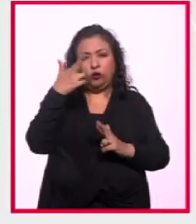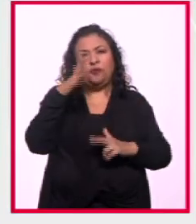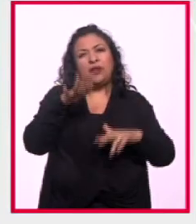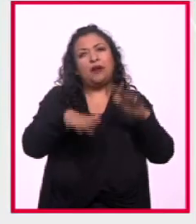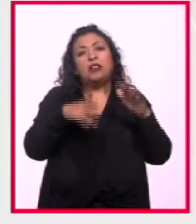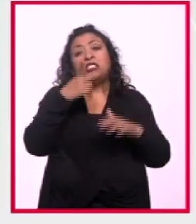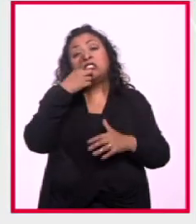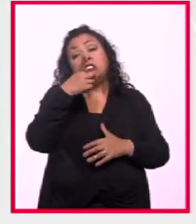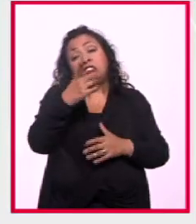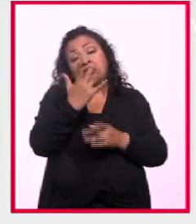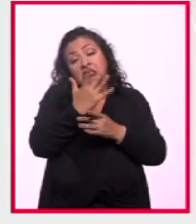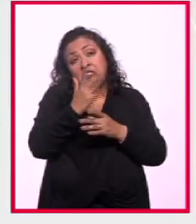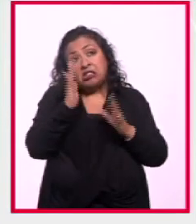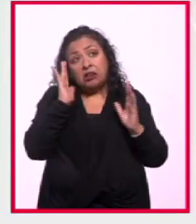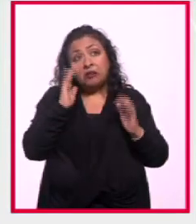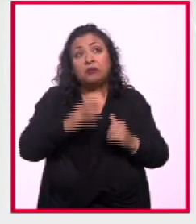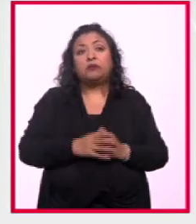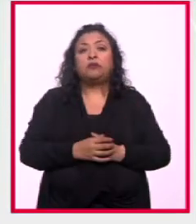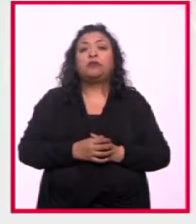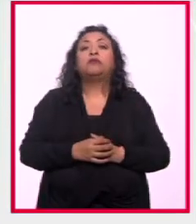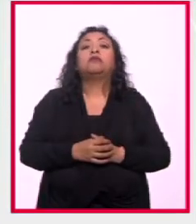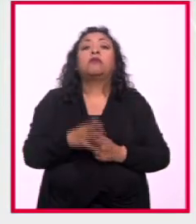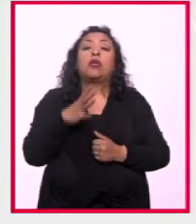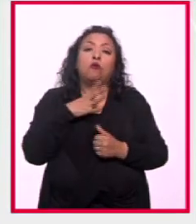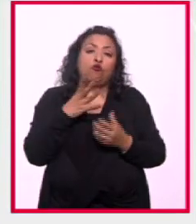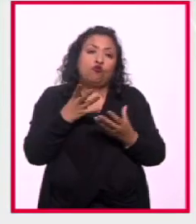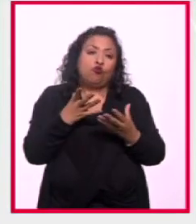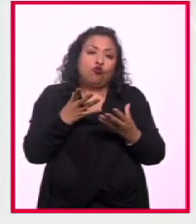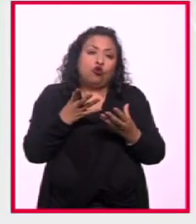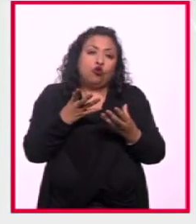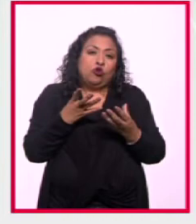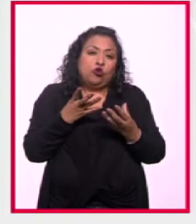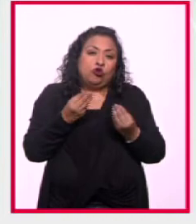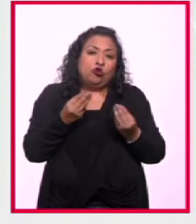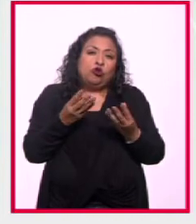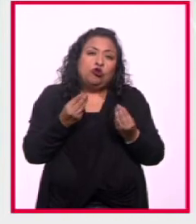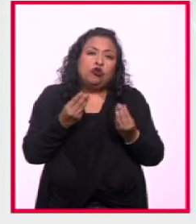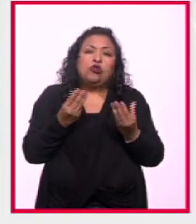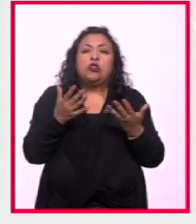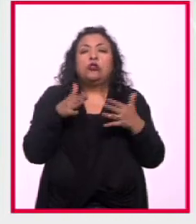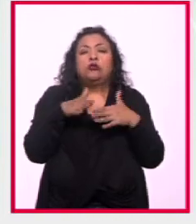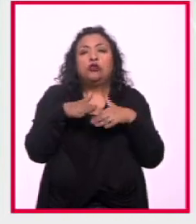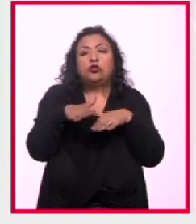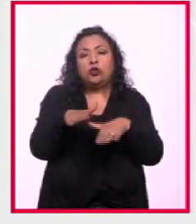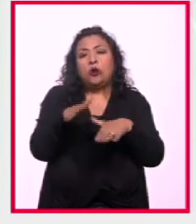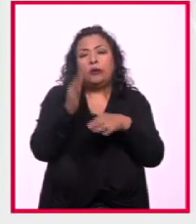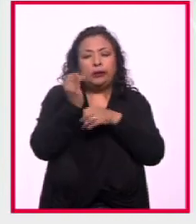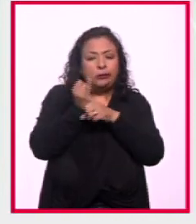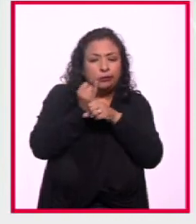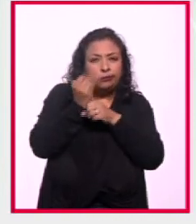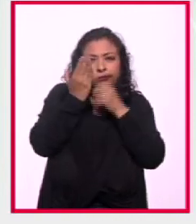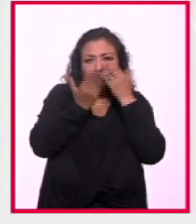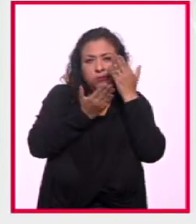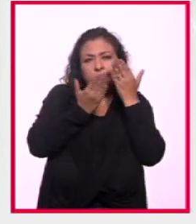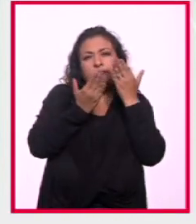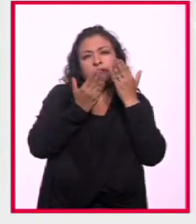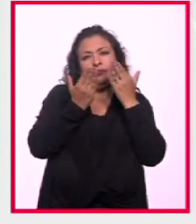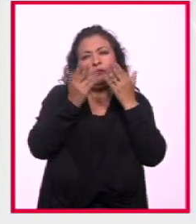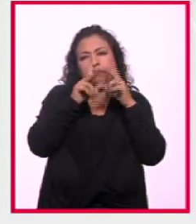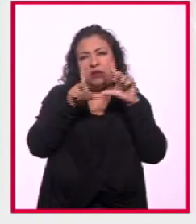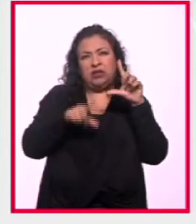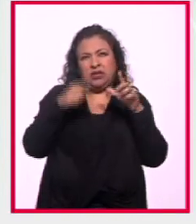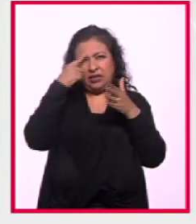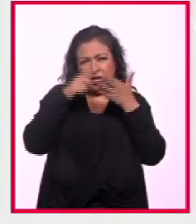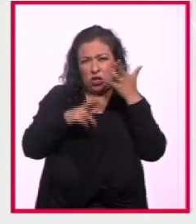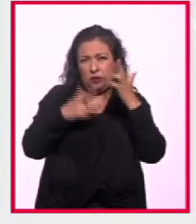veces se dice felipe que que hay pues muchas muchas sobre análisis en nuestro país yo creo que la revolución